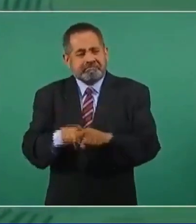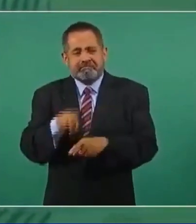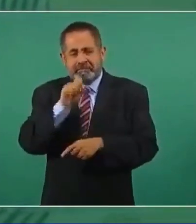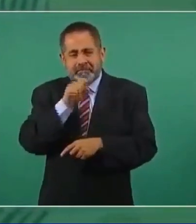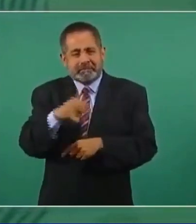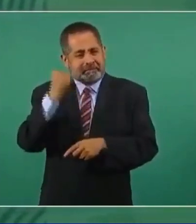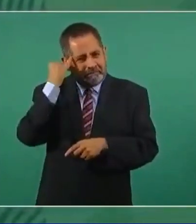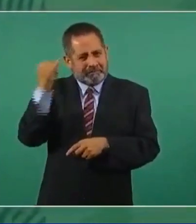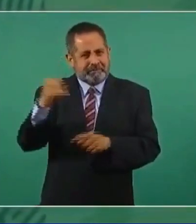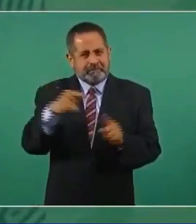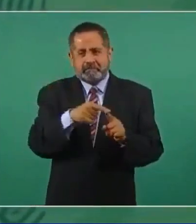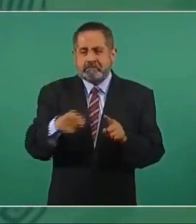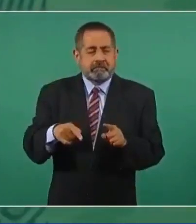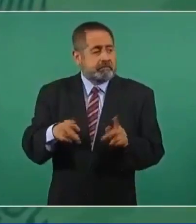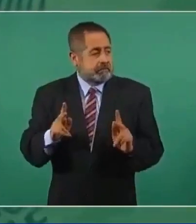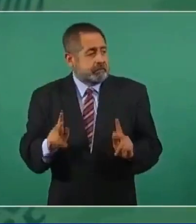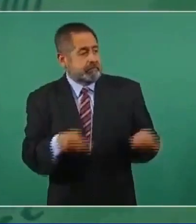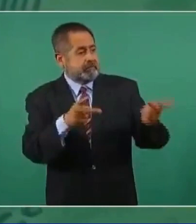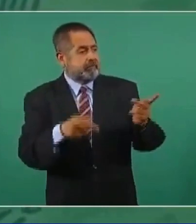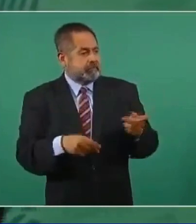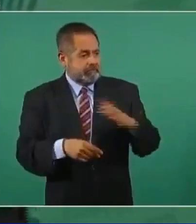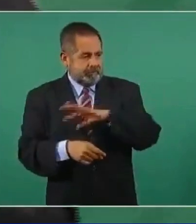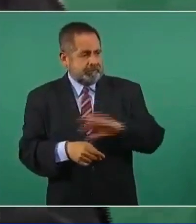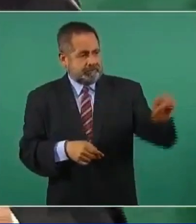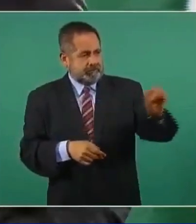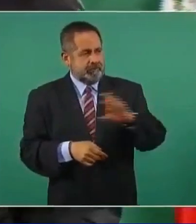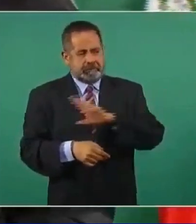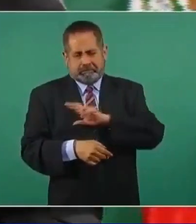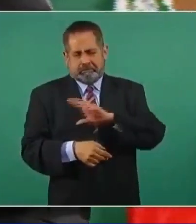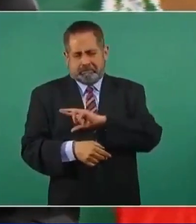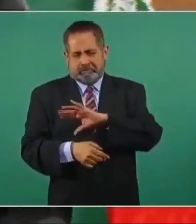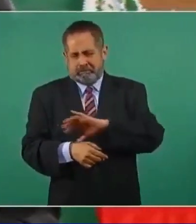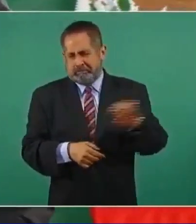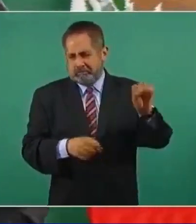la misma política privatizadora, porque en eso